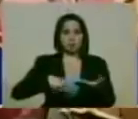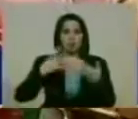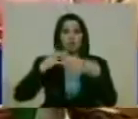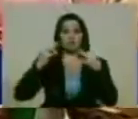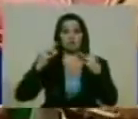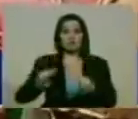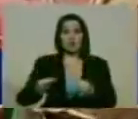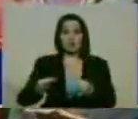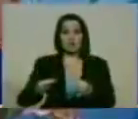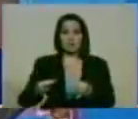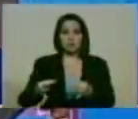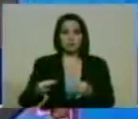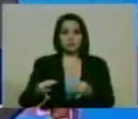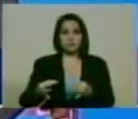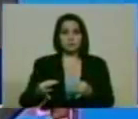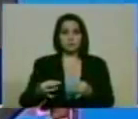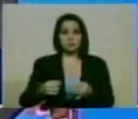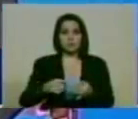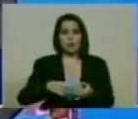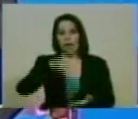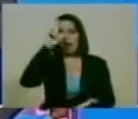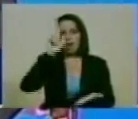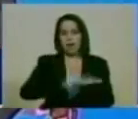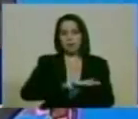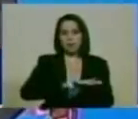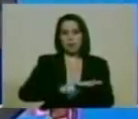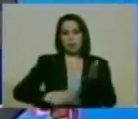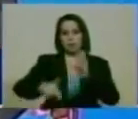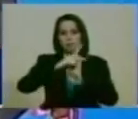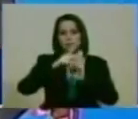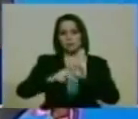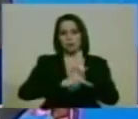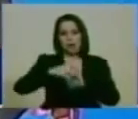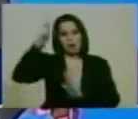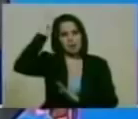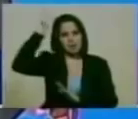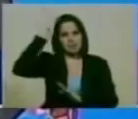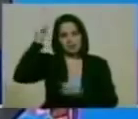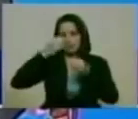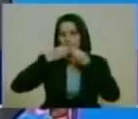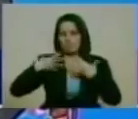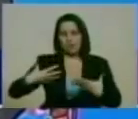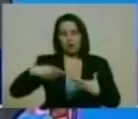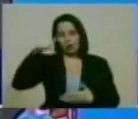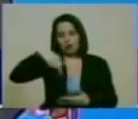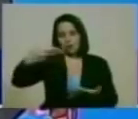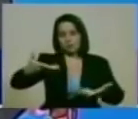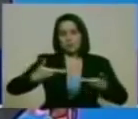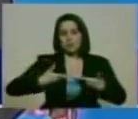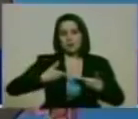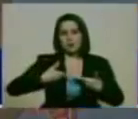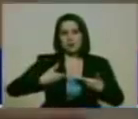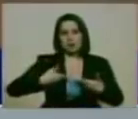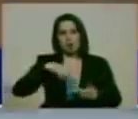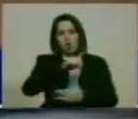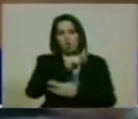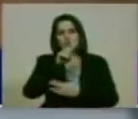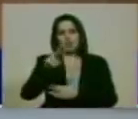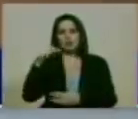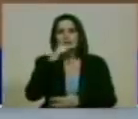oficialmente como aprobado este plan indígena hermoso de hoy, 12 de